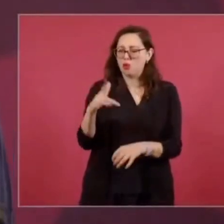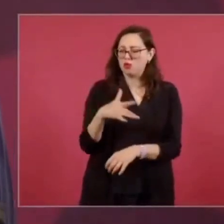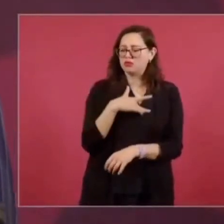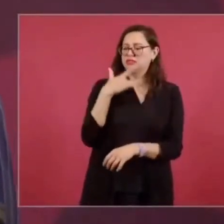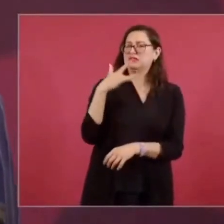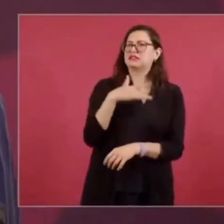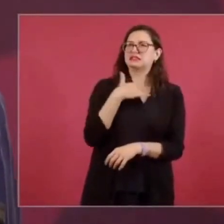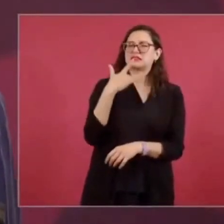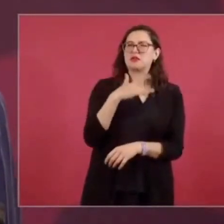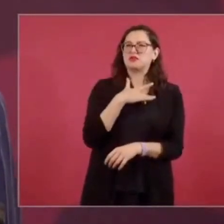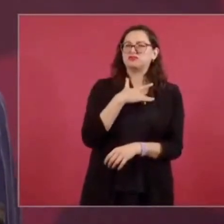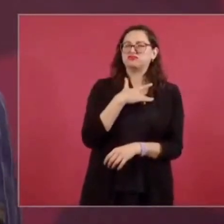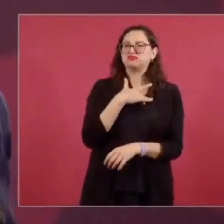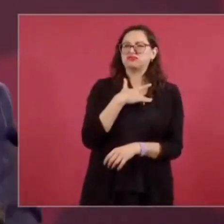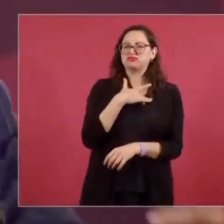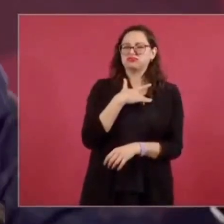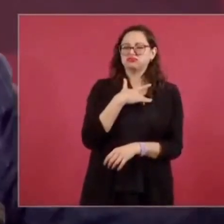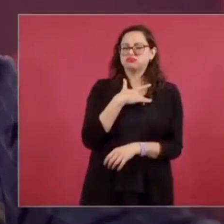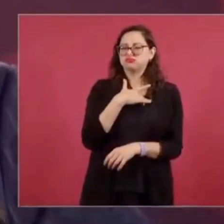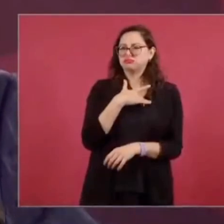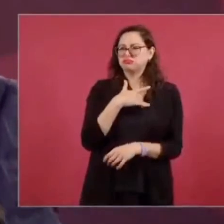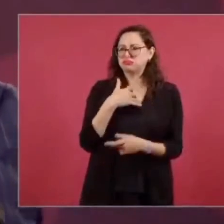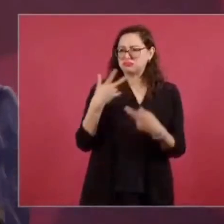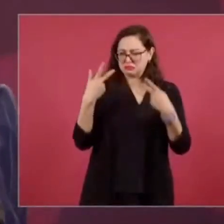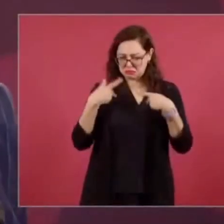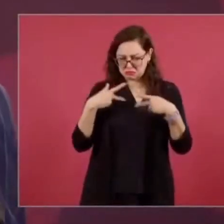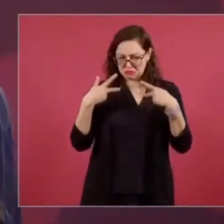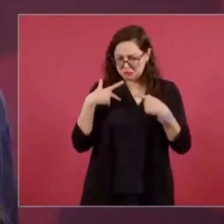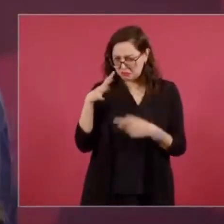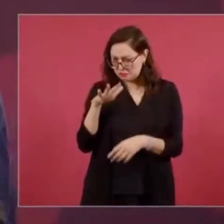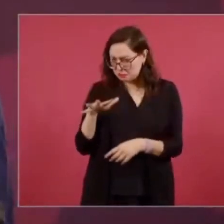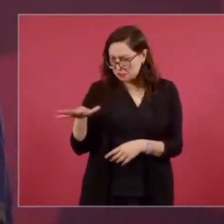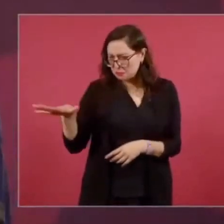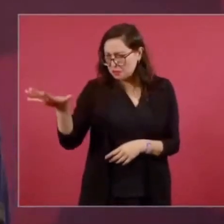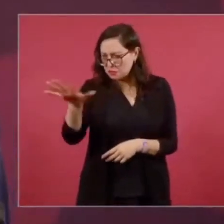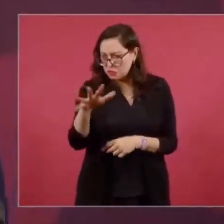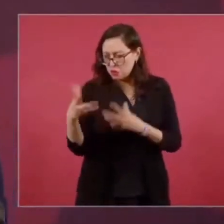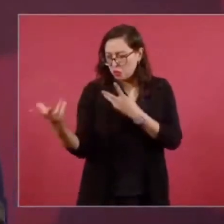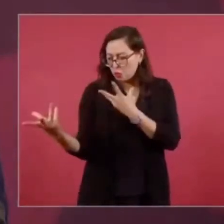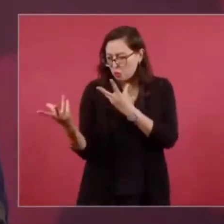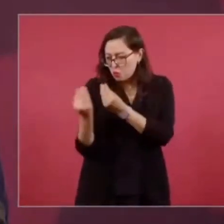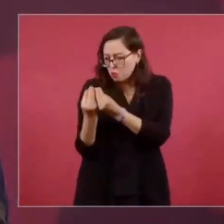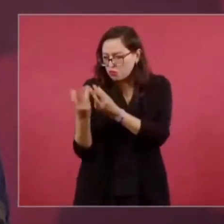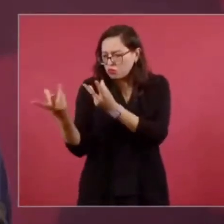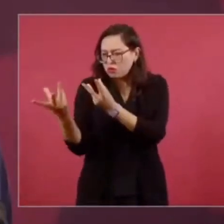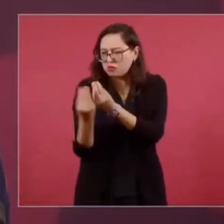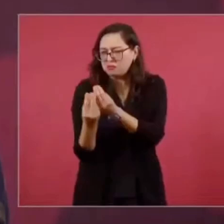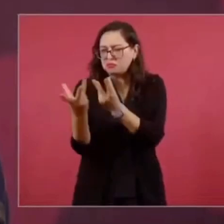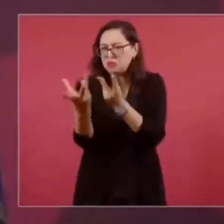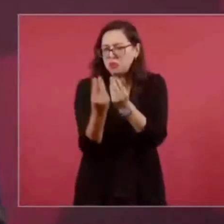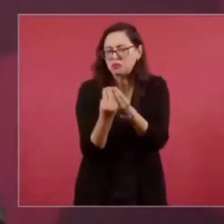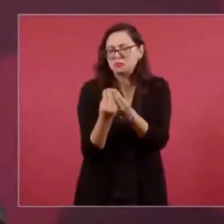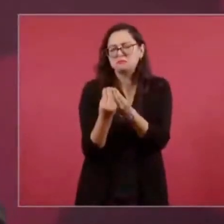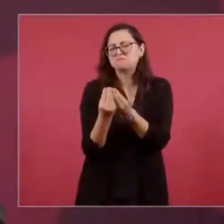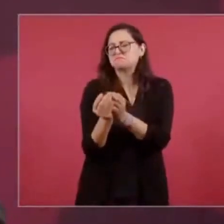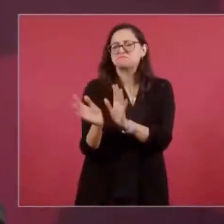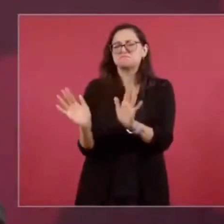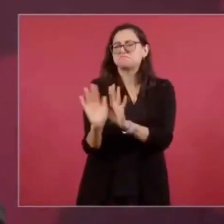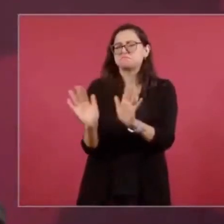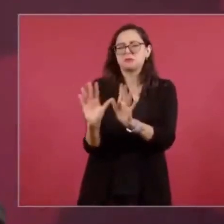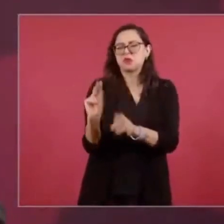necesario aliarse con el pueblo, sobre todo en ese